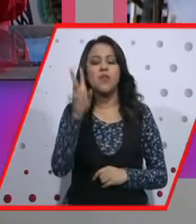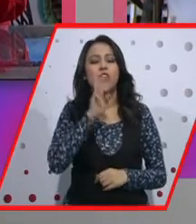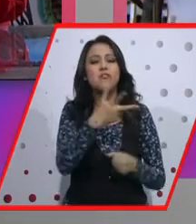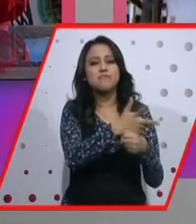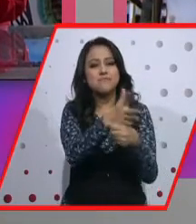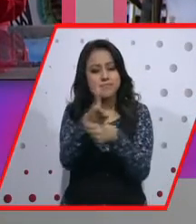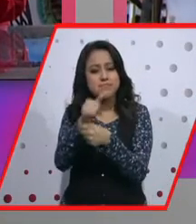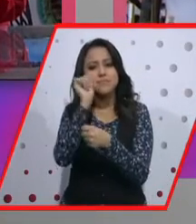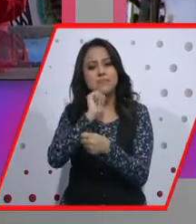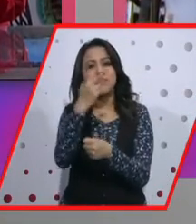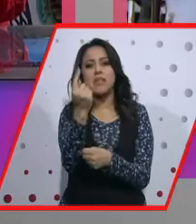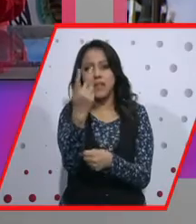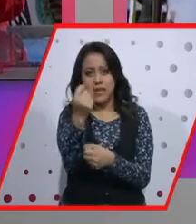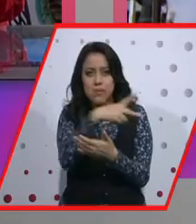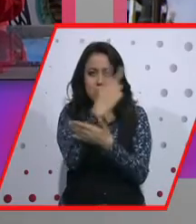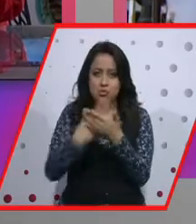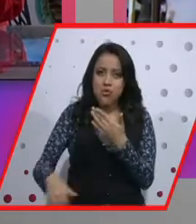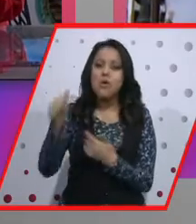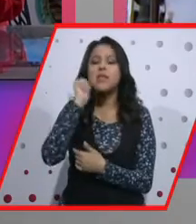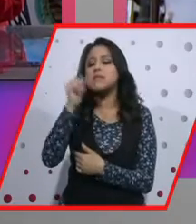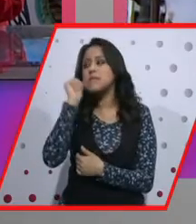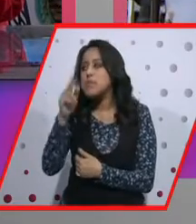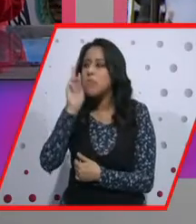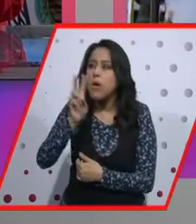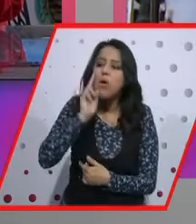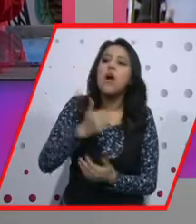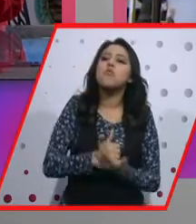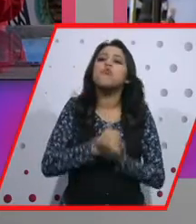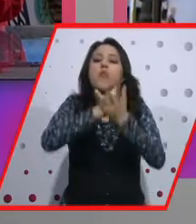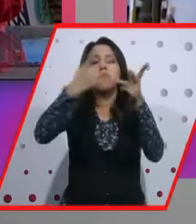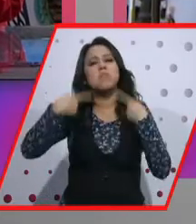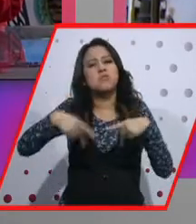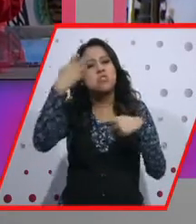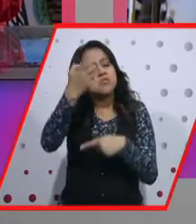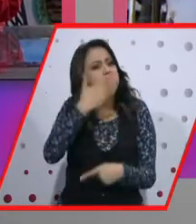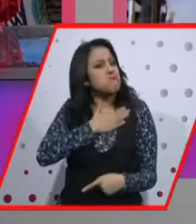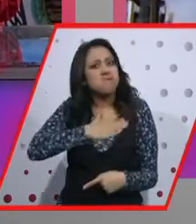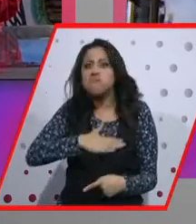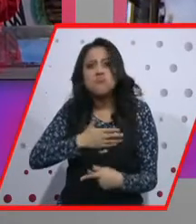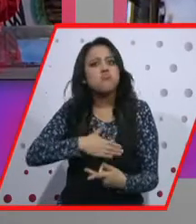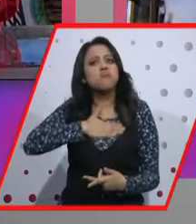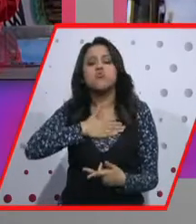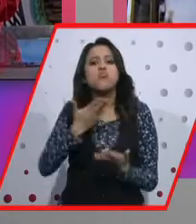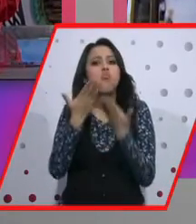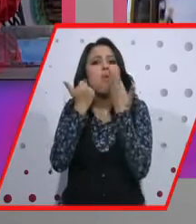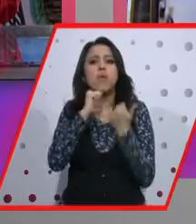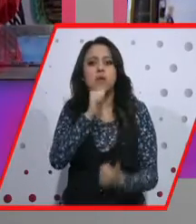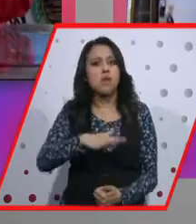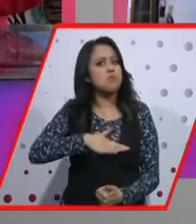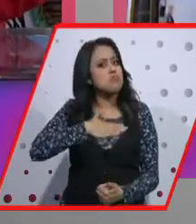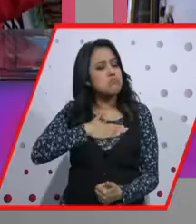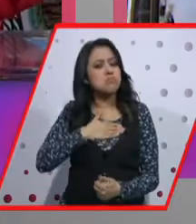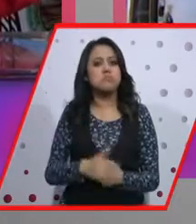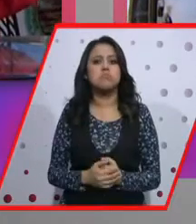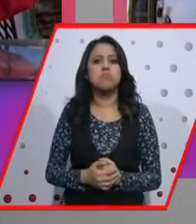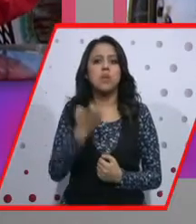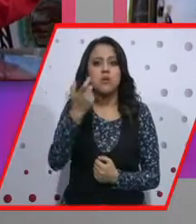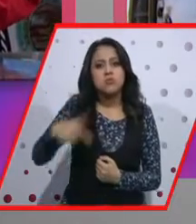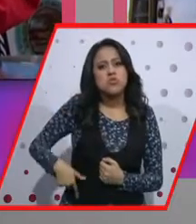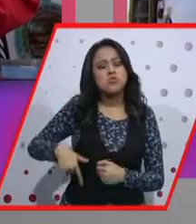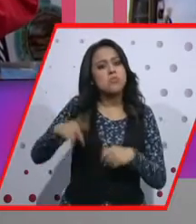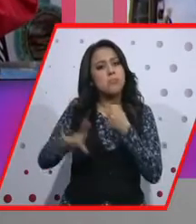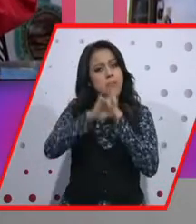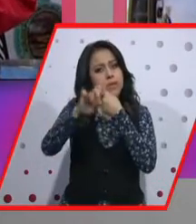y la verdad pues, ha ayudado a mucha gente y la verdad esto es una injusticia porque ha atentado contra mi vida. Claro. ¿No? Ha atentado contra mi